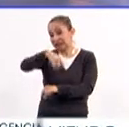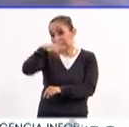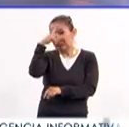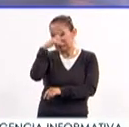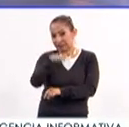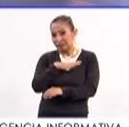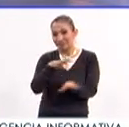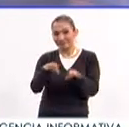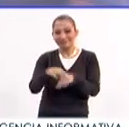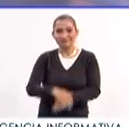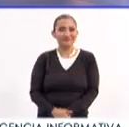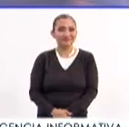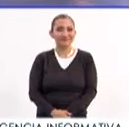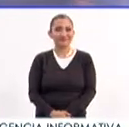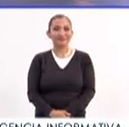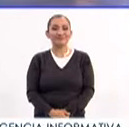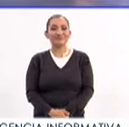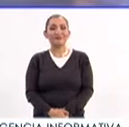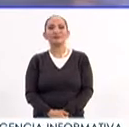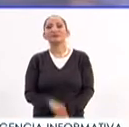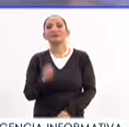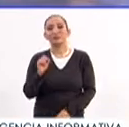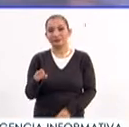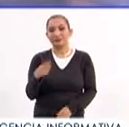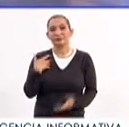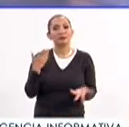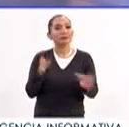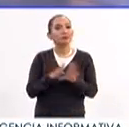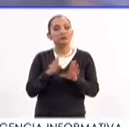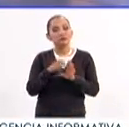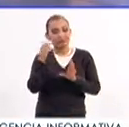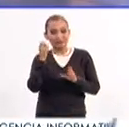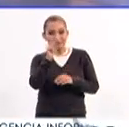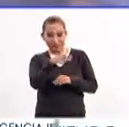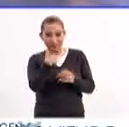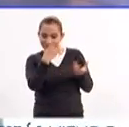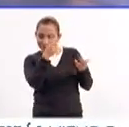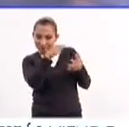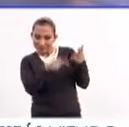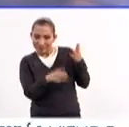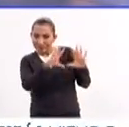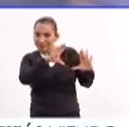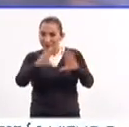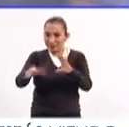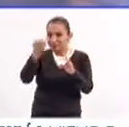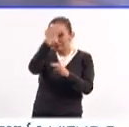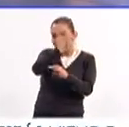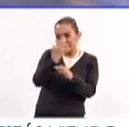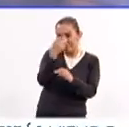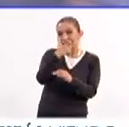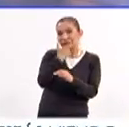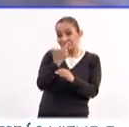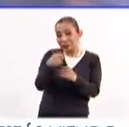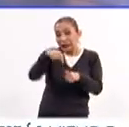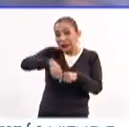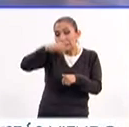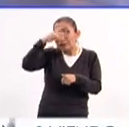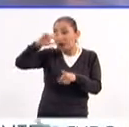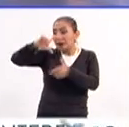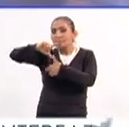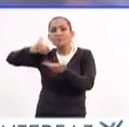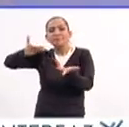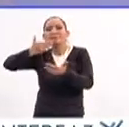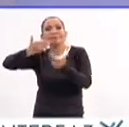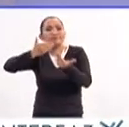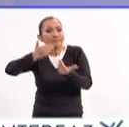donde estamos trabajando. En este aspecto, maestra, ¿cómo vamos en estos términos de la enseñanza y la evaluación del inglés en México y en América